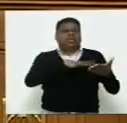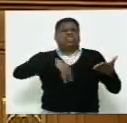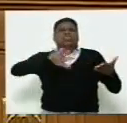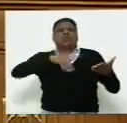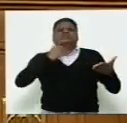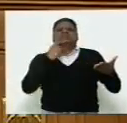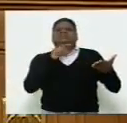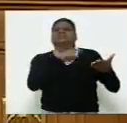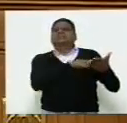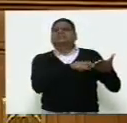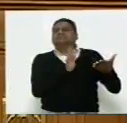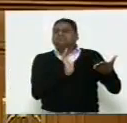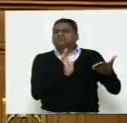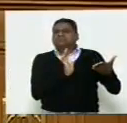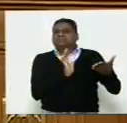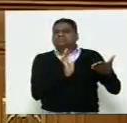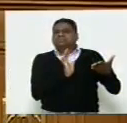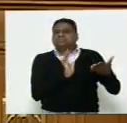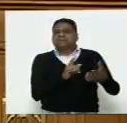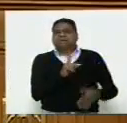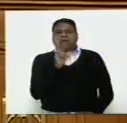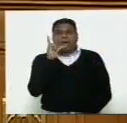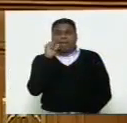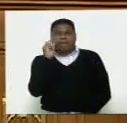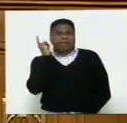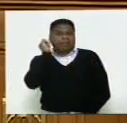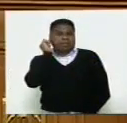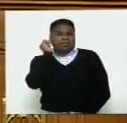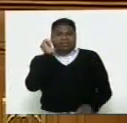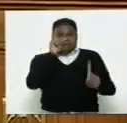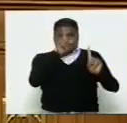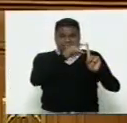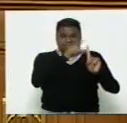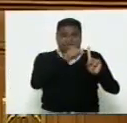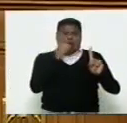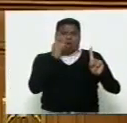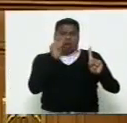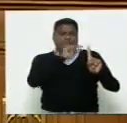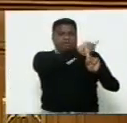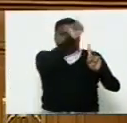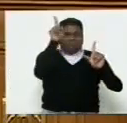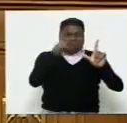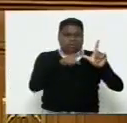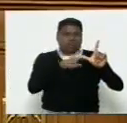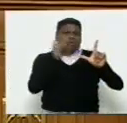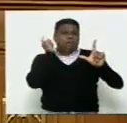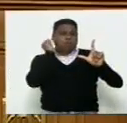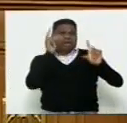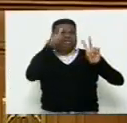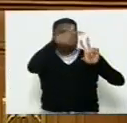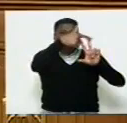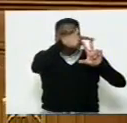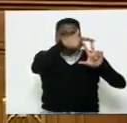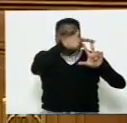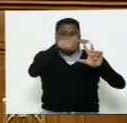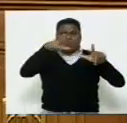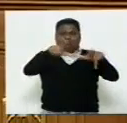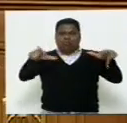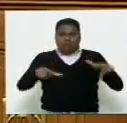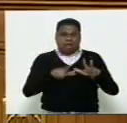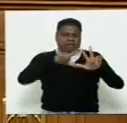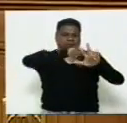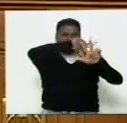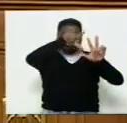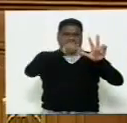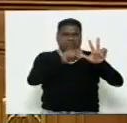maternidad, paternidad y nacimiento se cumplan. Cuando la mujer decide que quiere concebir